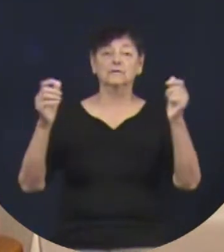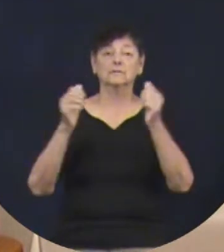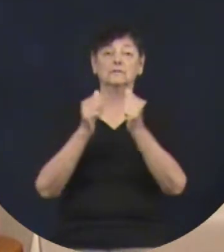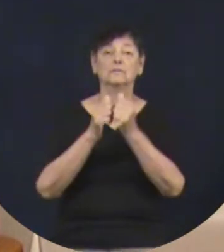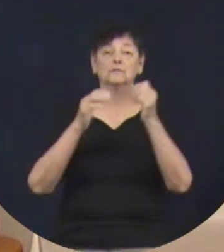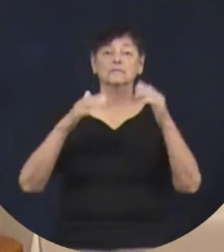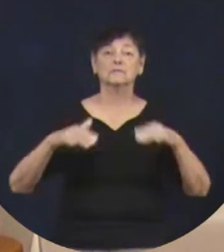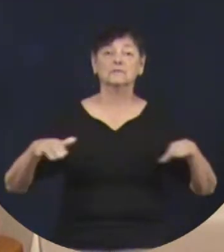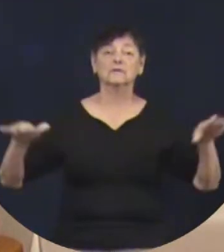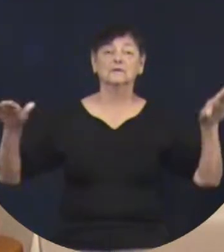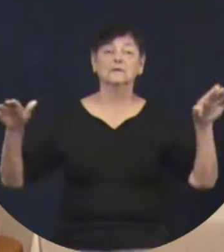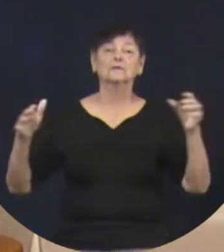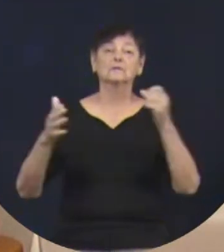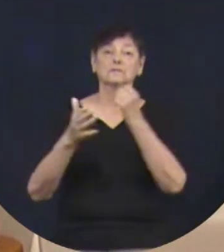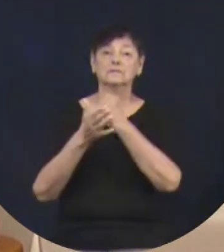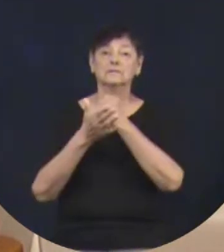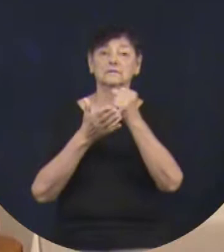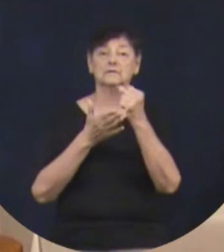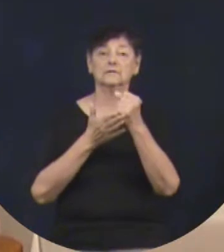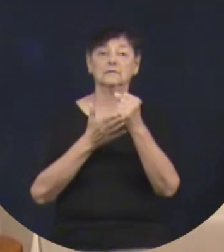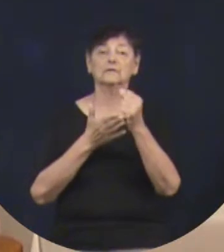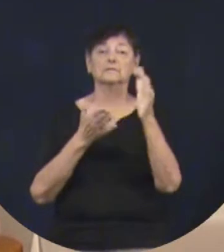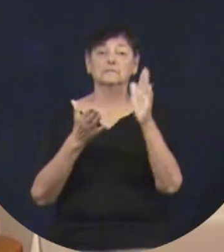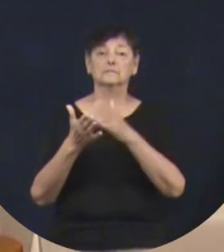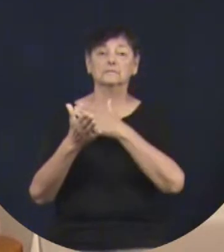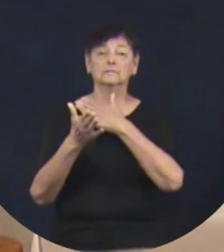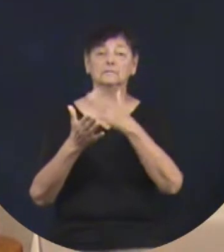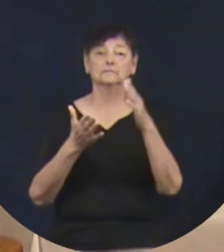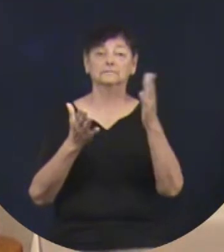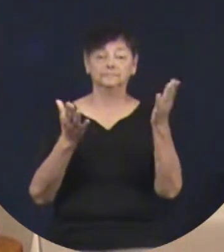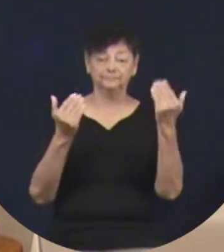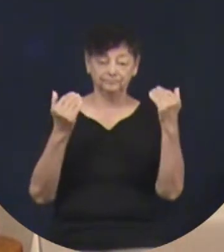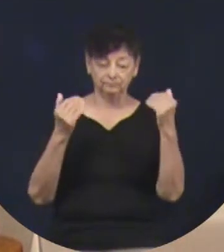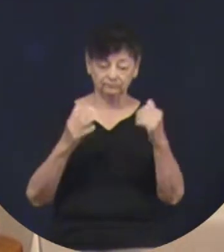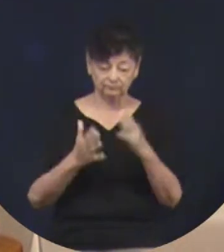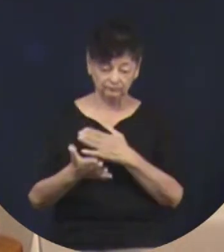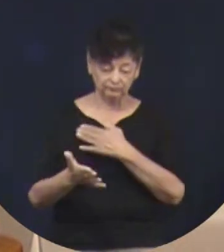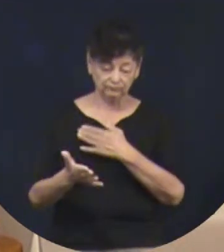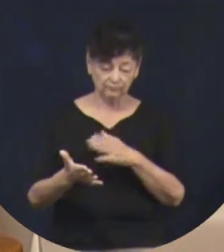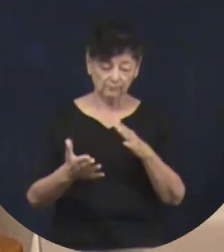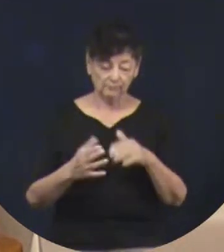los ángeles y los santos cantando.